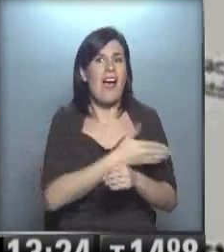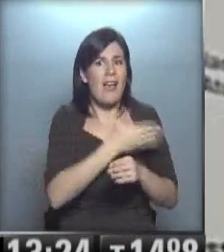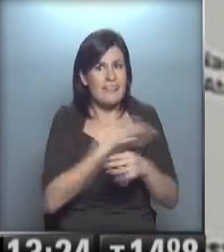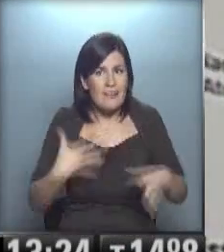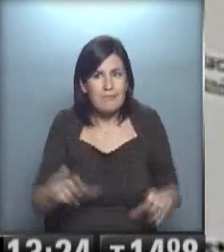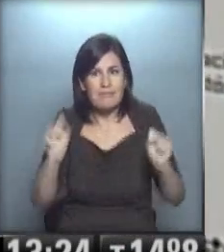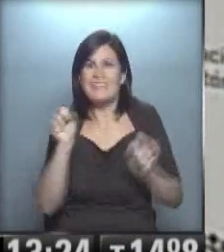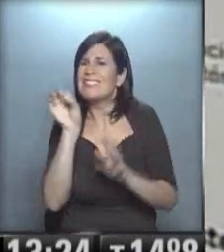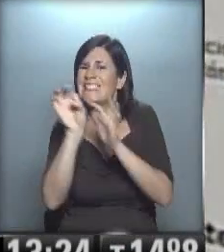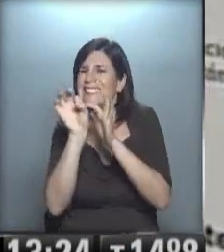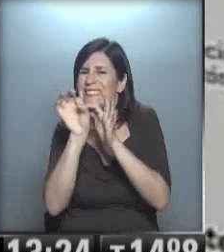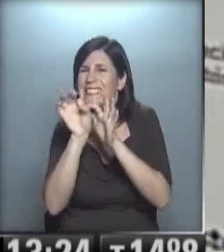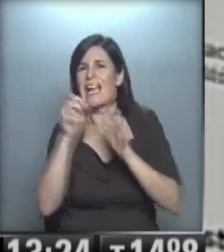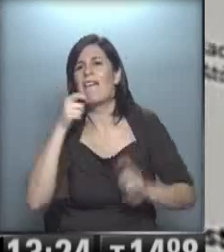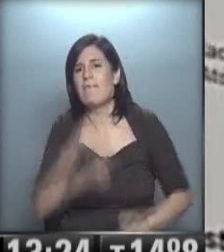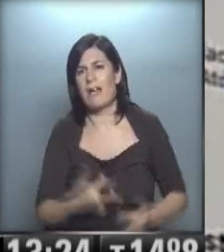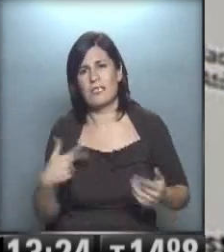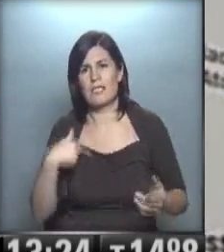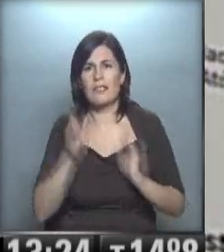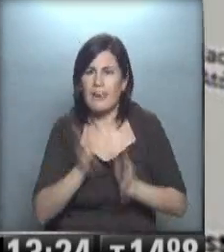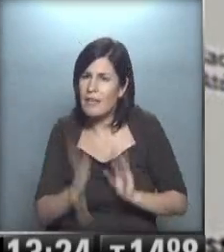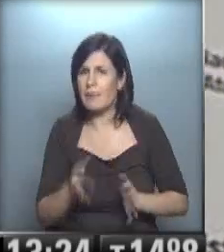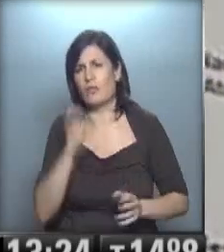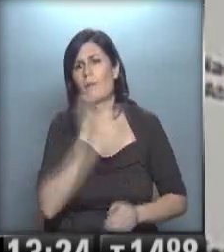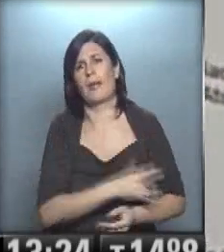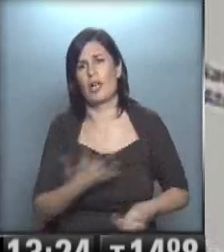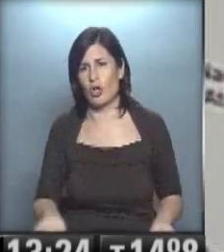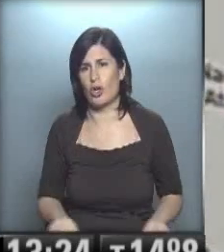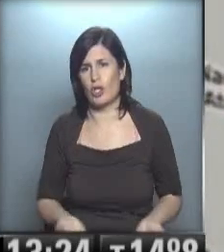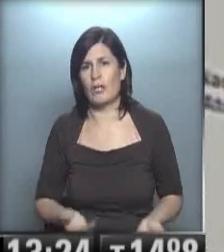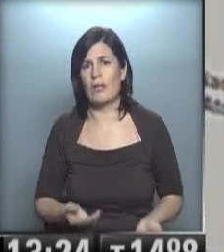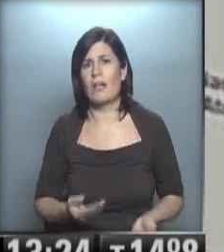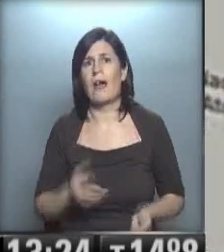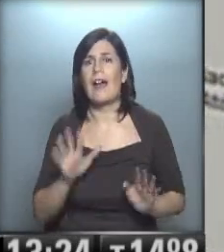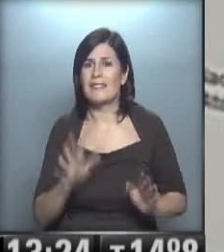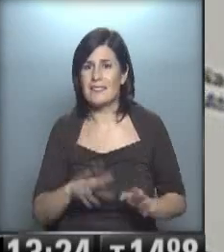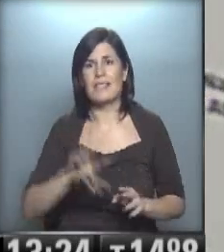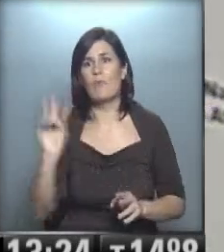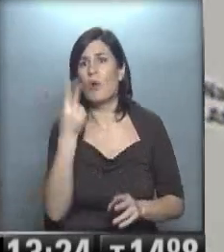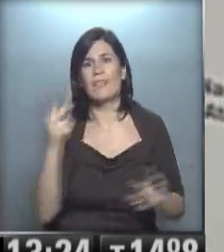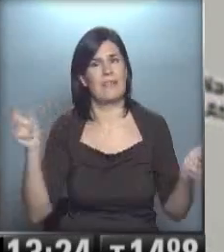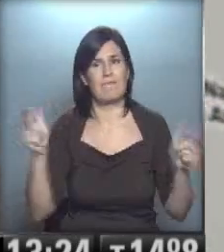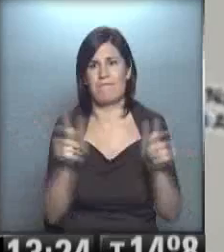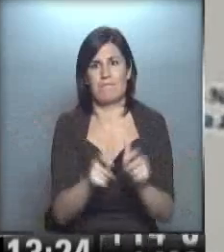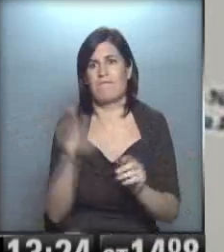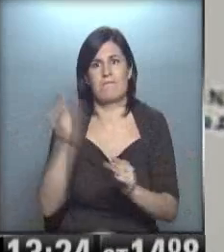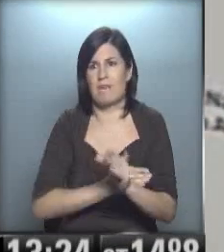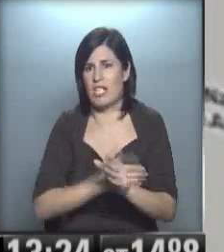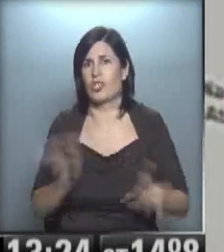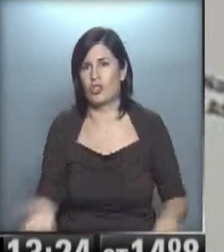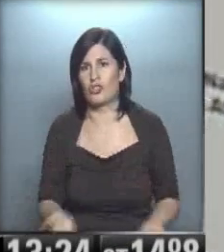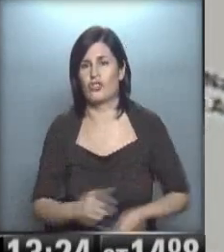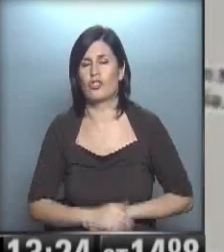una detección precoz eso es lo más rápido para ver como uno baja la mortalidad en esta patología